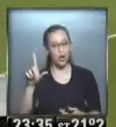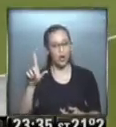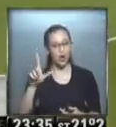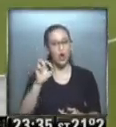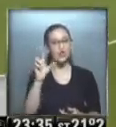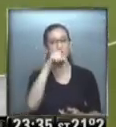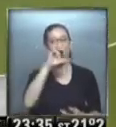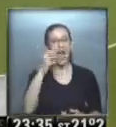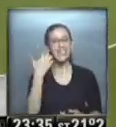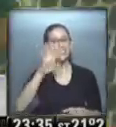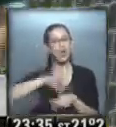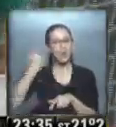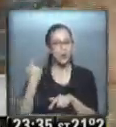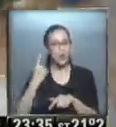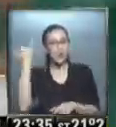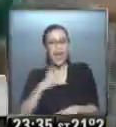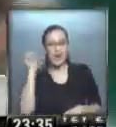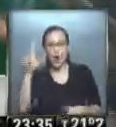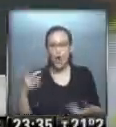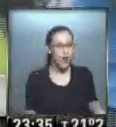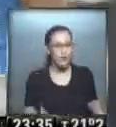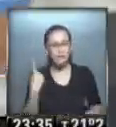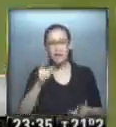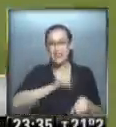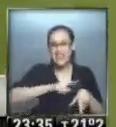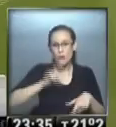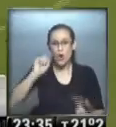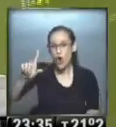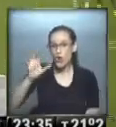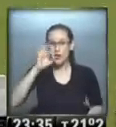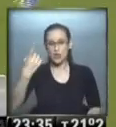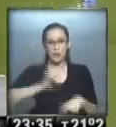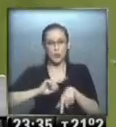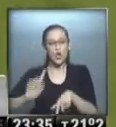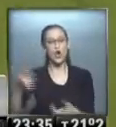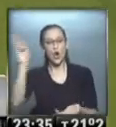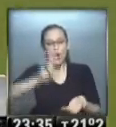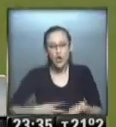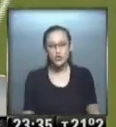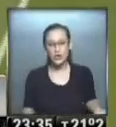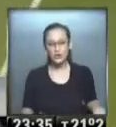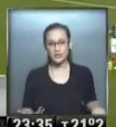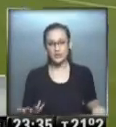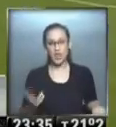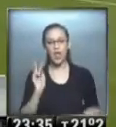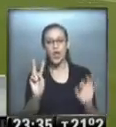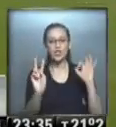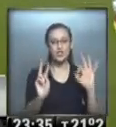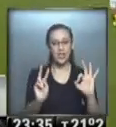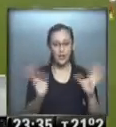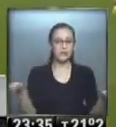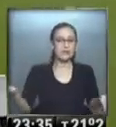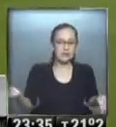Ochoa iba a marcar a los 5 minutos de la primera etapa y a los 21 minutos, otra vez, para decretar el 2-0